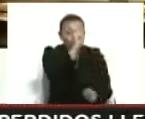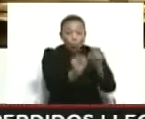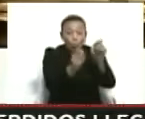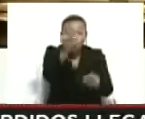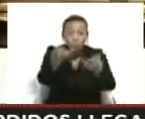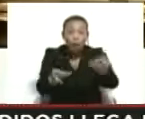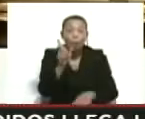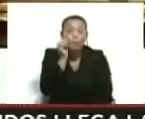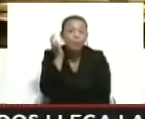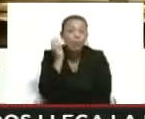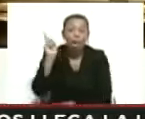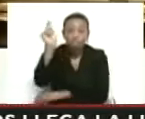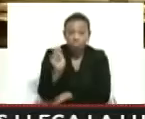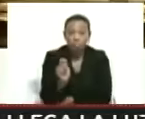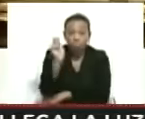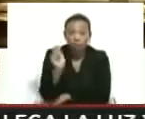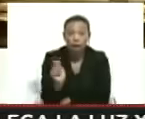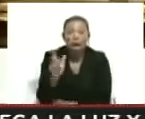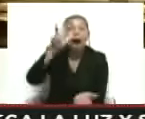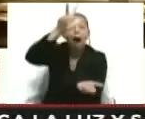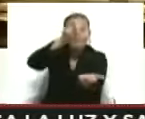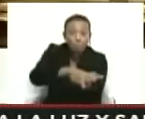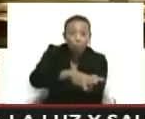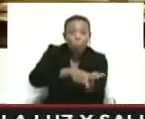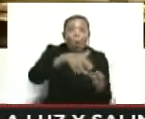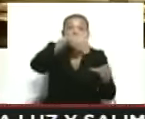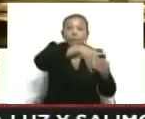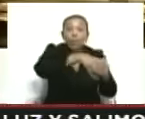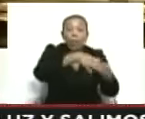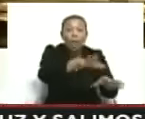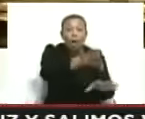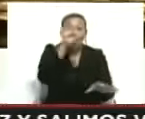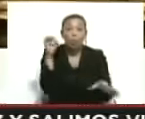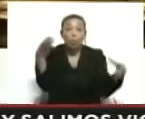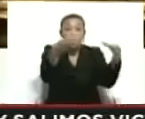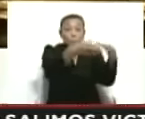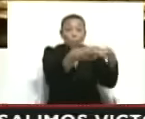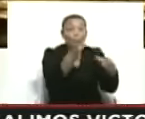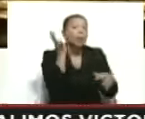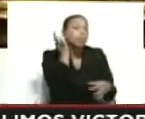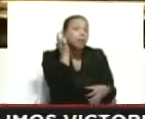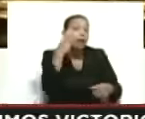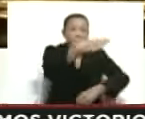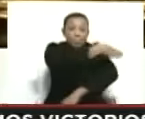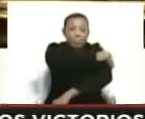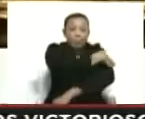diputadas y los honorables diputados que estén a favor de escoger a la diputada